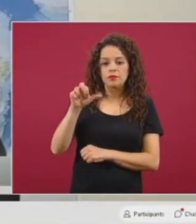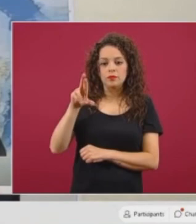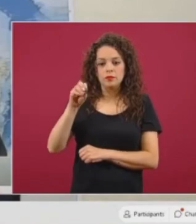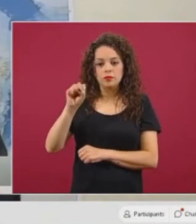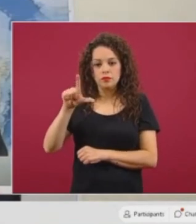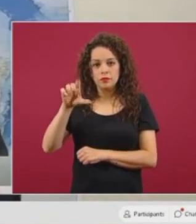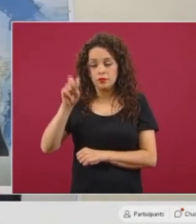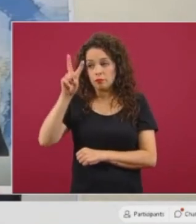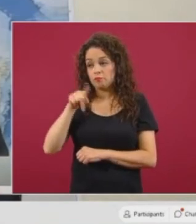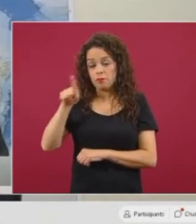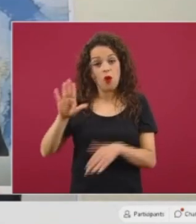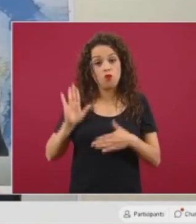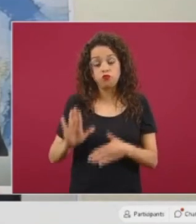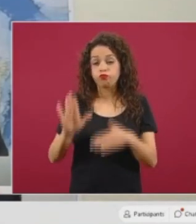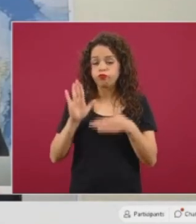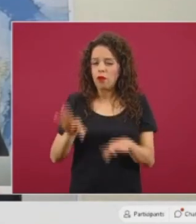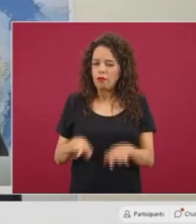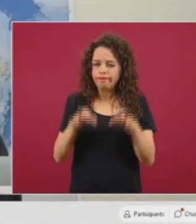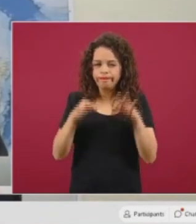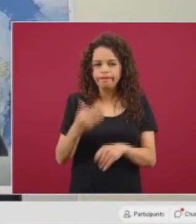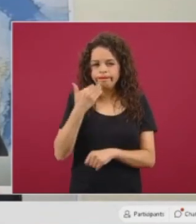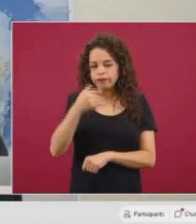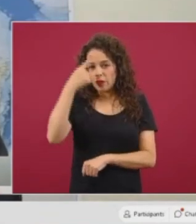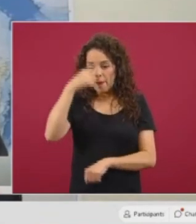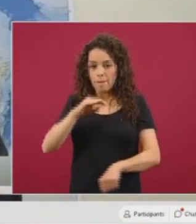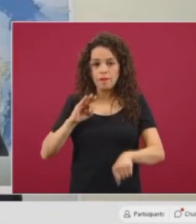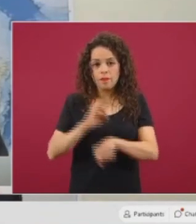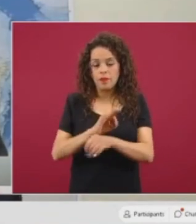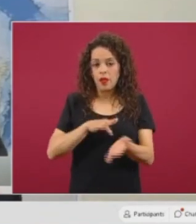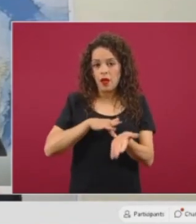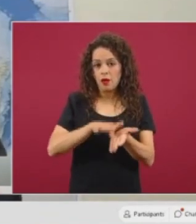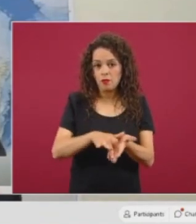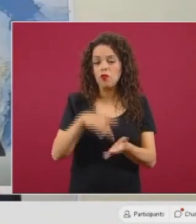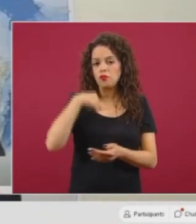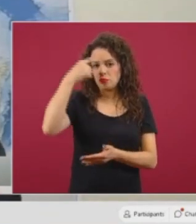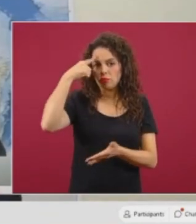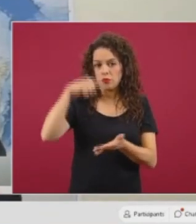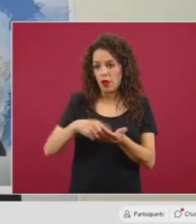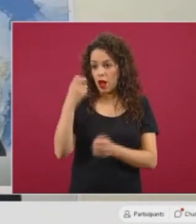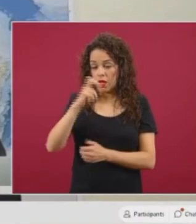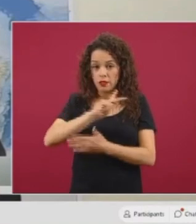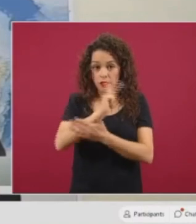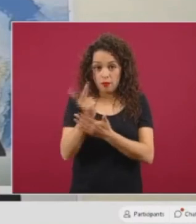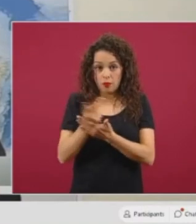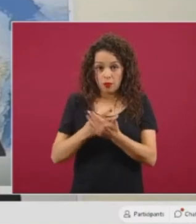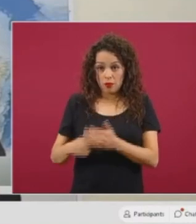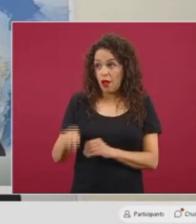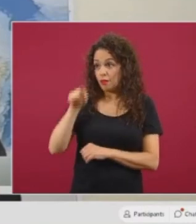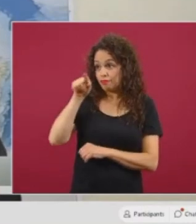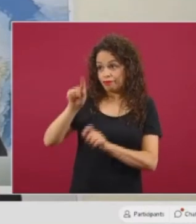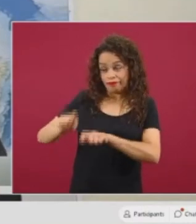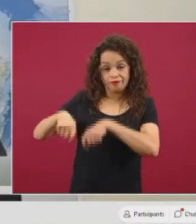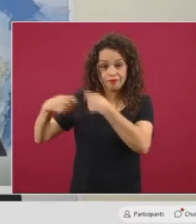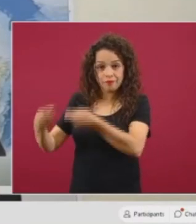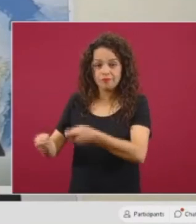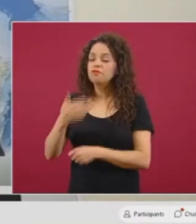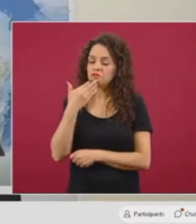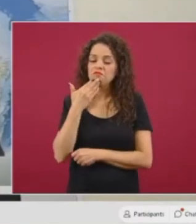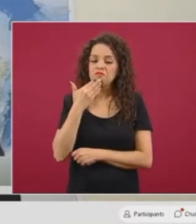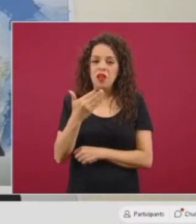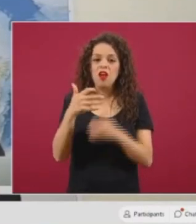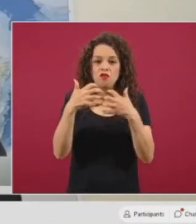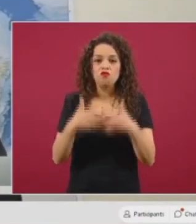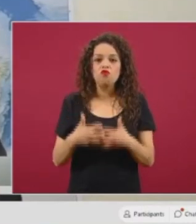persona muy comprometida con esta causa, y estamos seguros que el programa en manos de Indesol va a funcionar de una